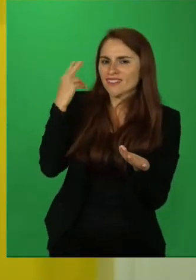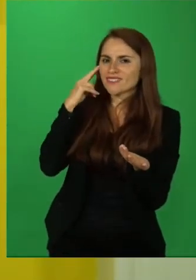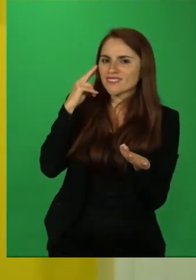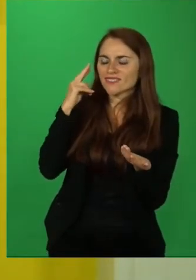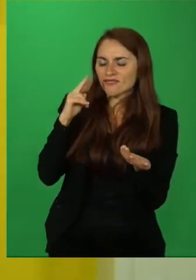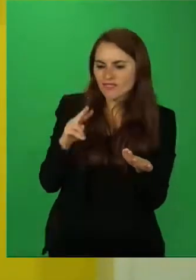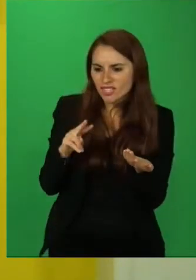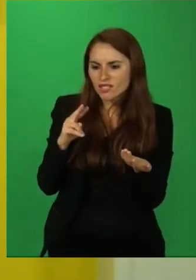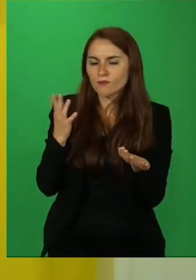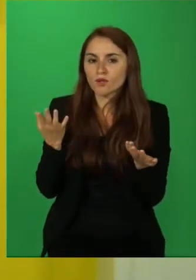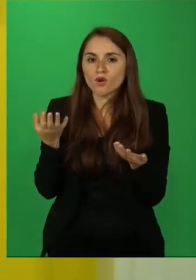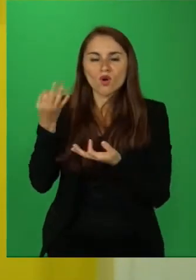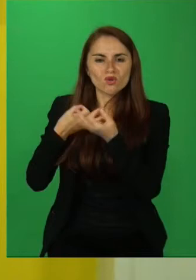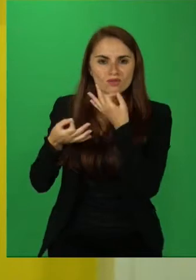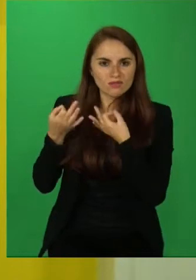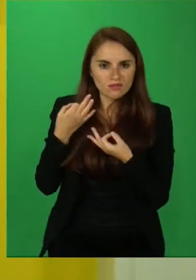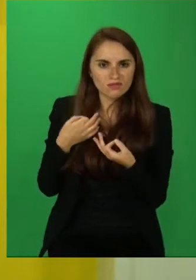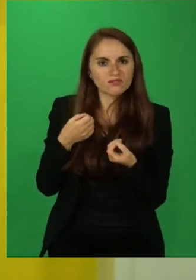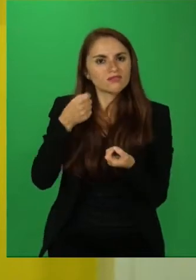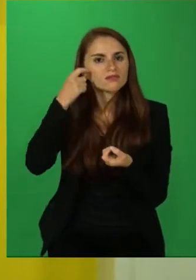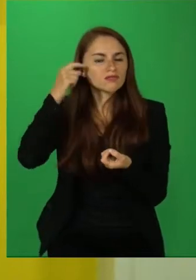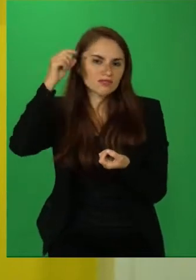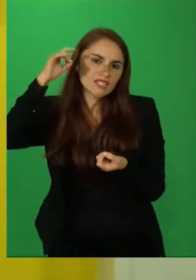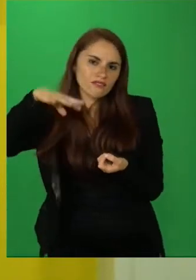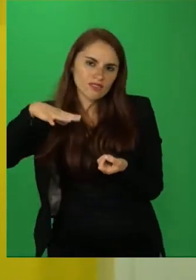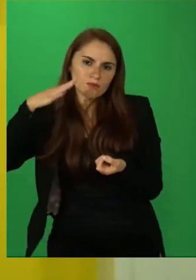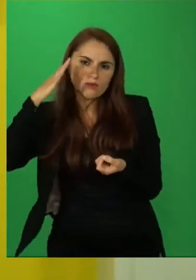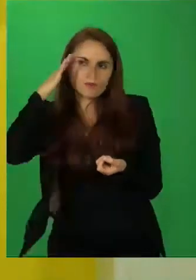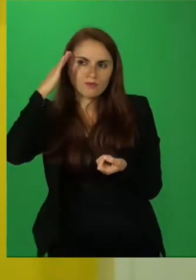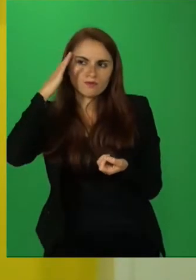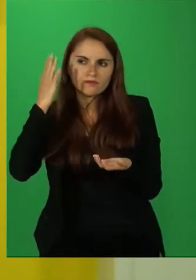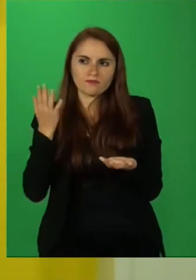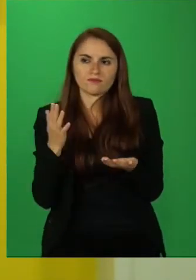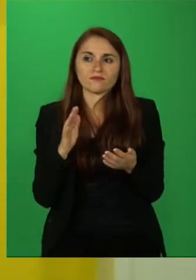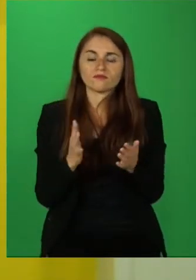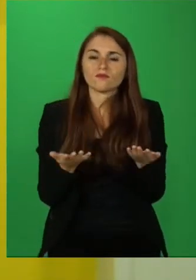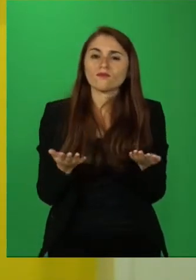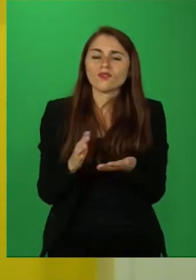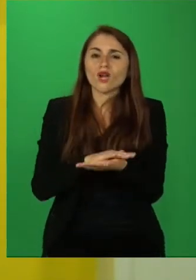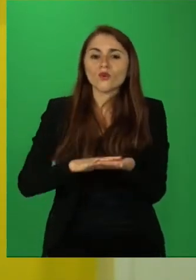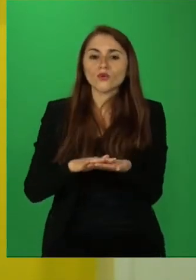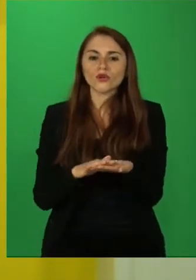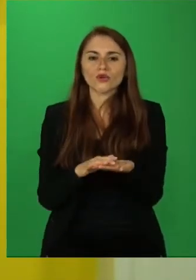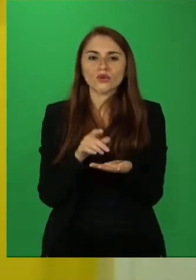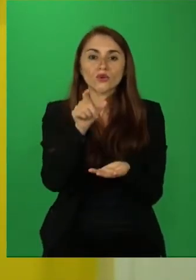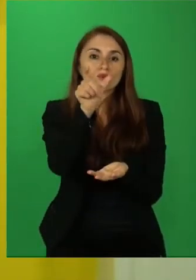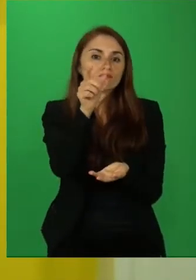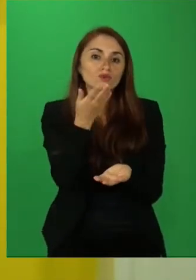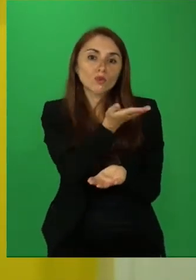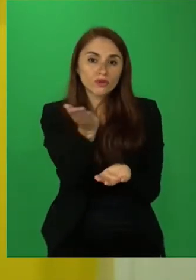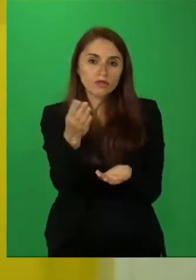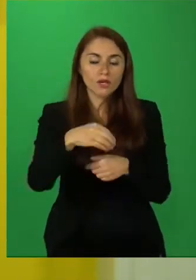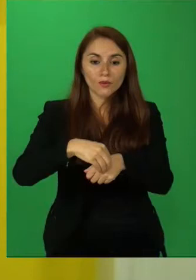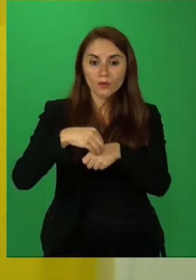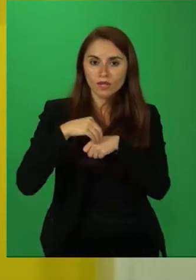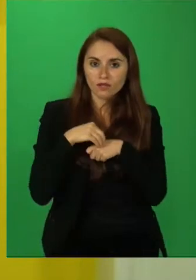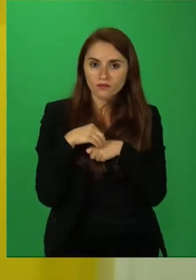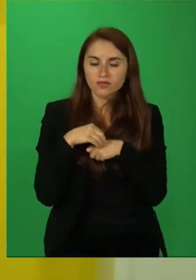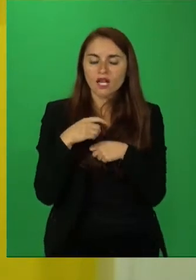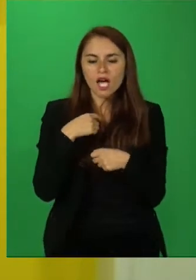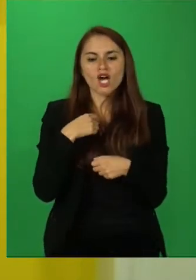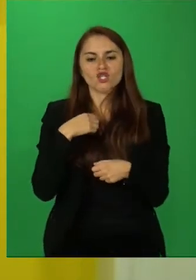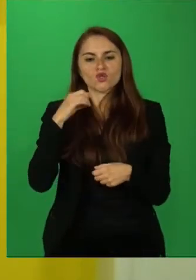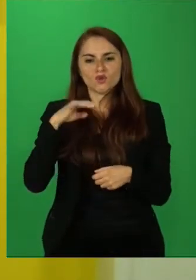puedes decir, profesora, pero yo, por ejemplo, sé muy bien lo de los derechos de los animales o del racismo